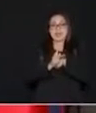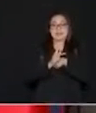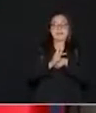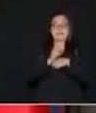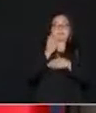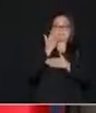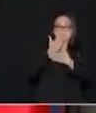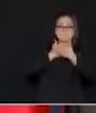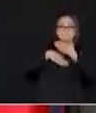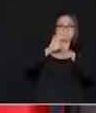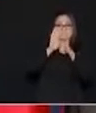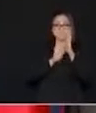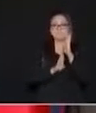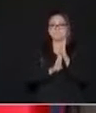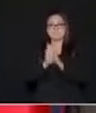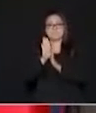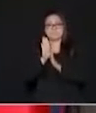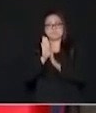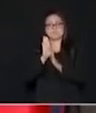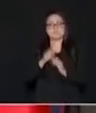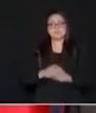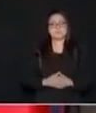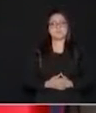prosperidad de la Unión.